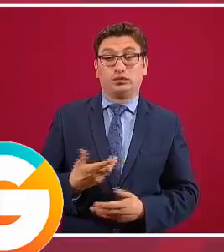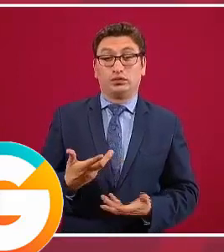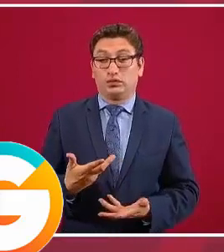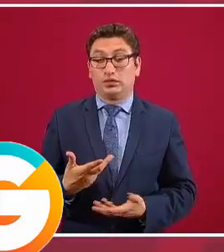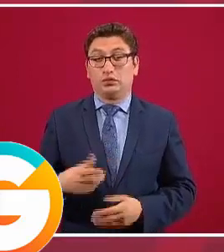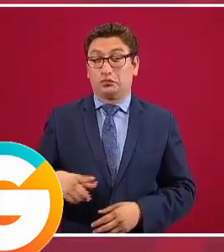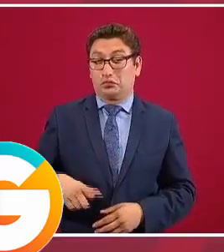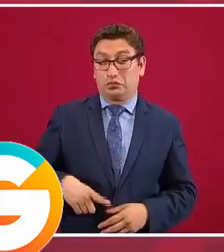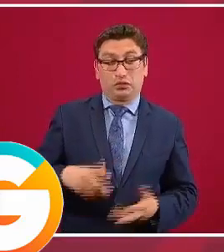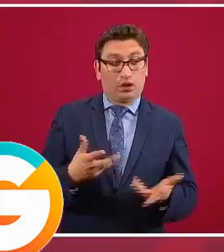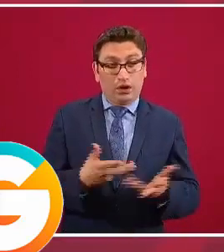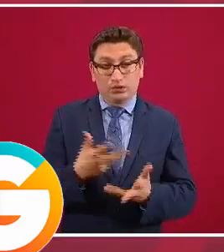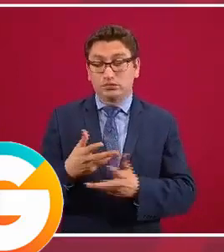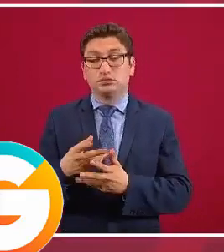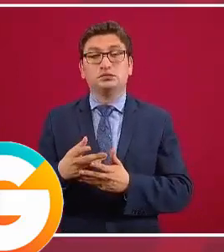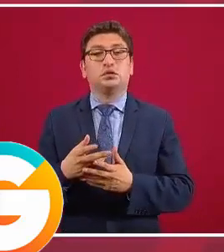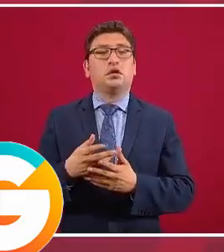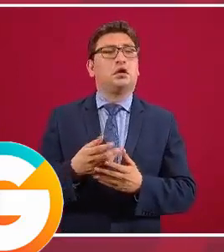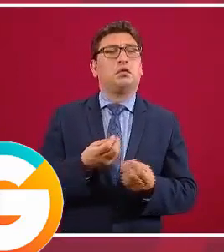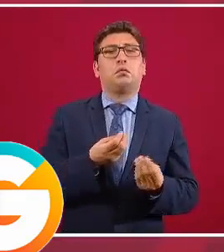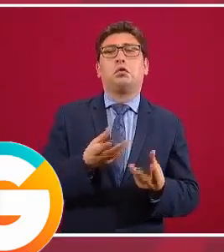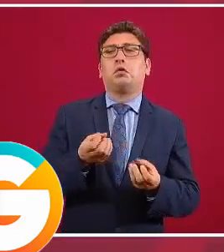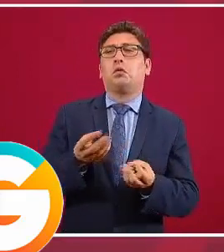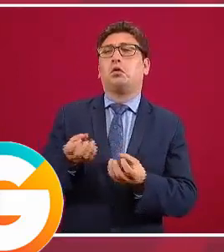se trata de